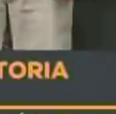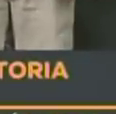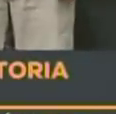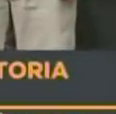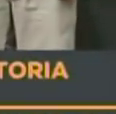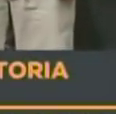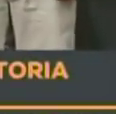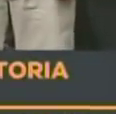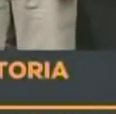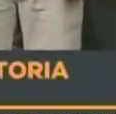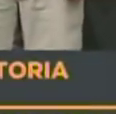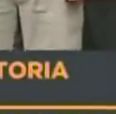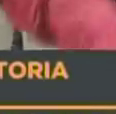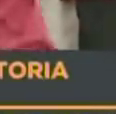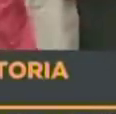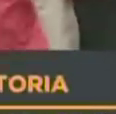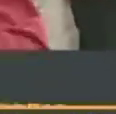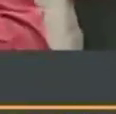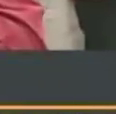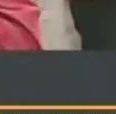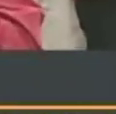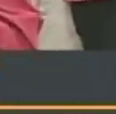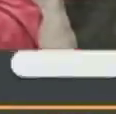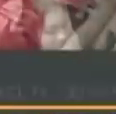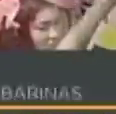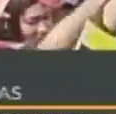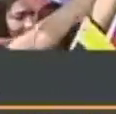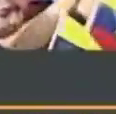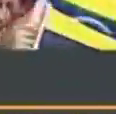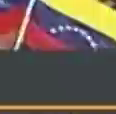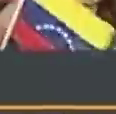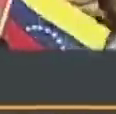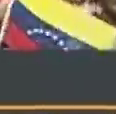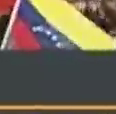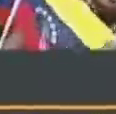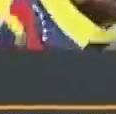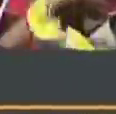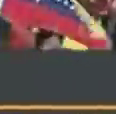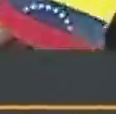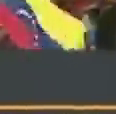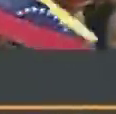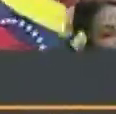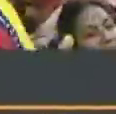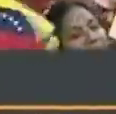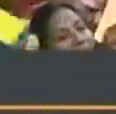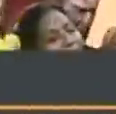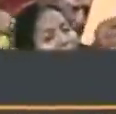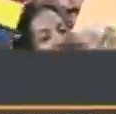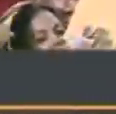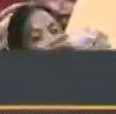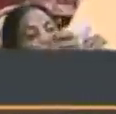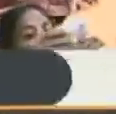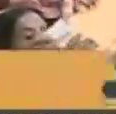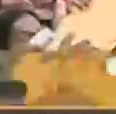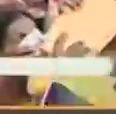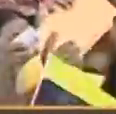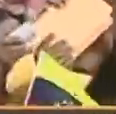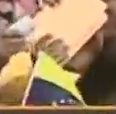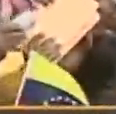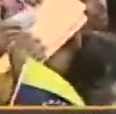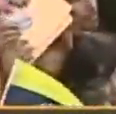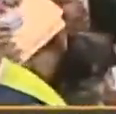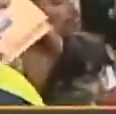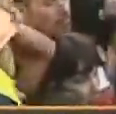heroico, pueblo que ha resistido, que resiste y seguirá resistiendo esta